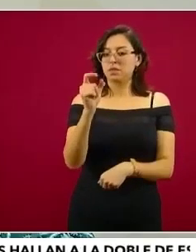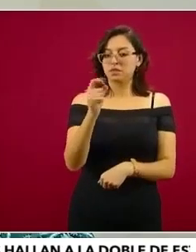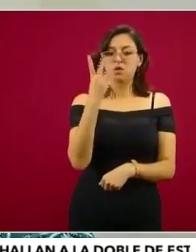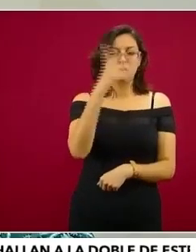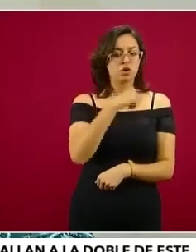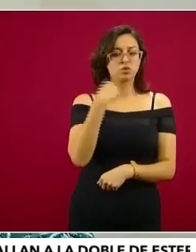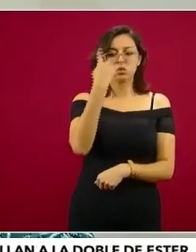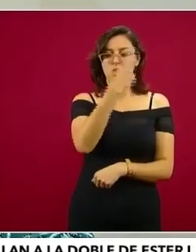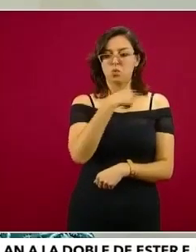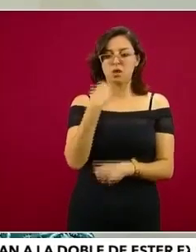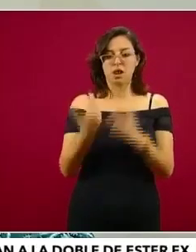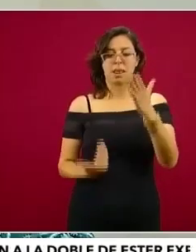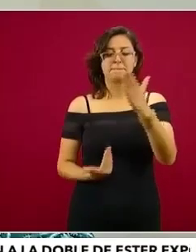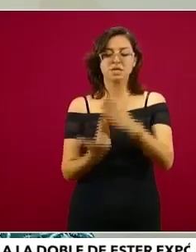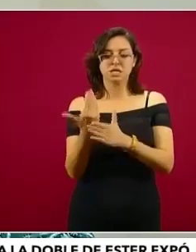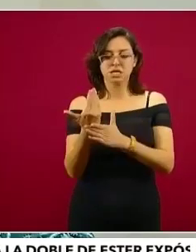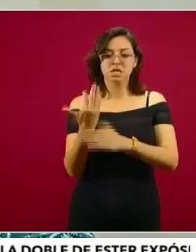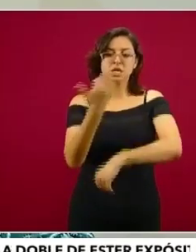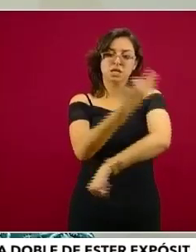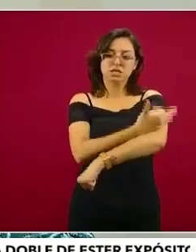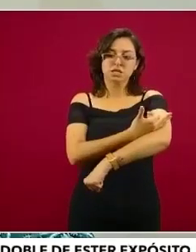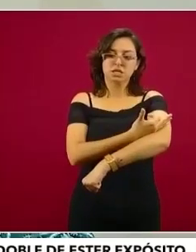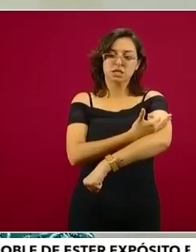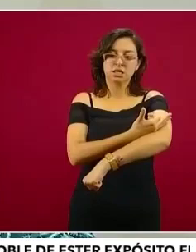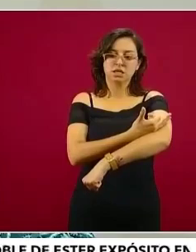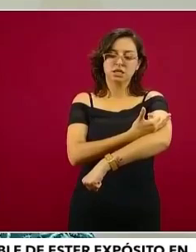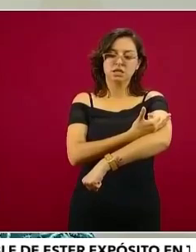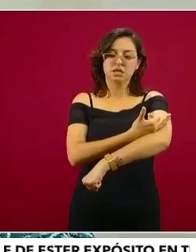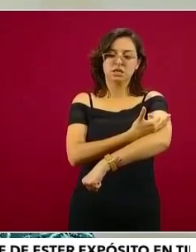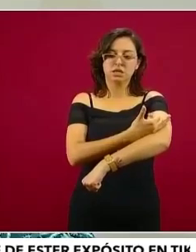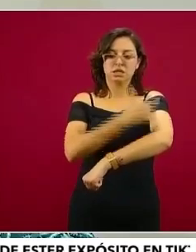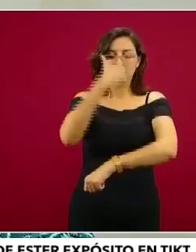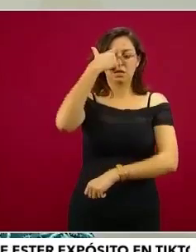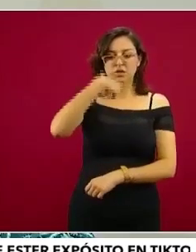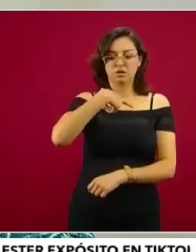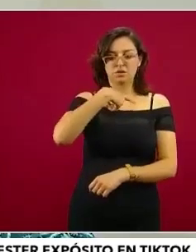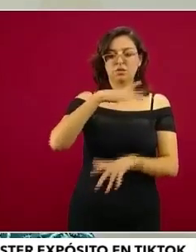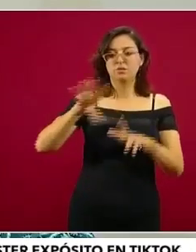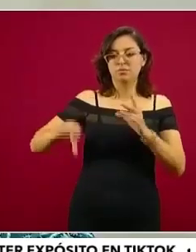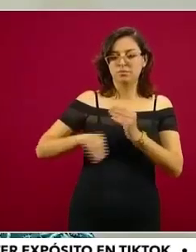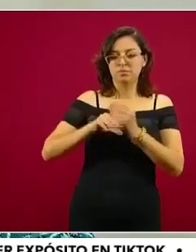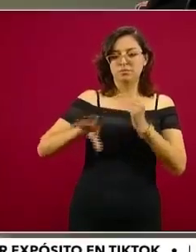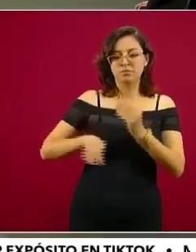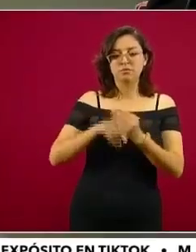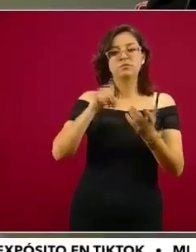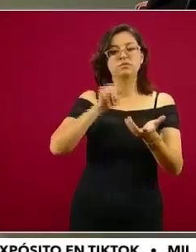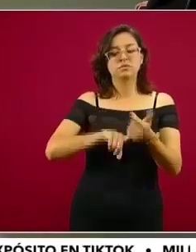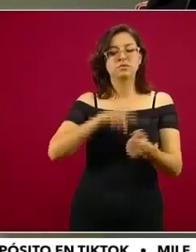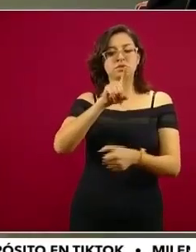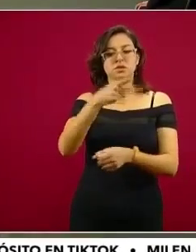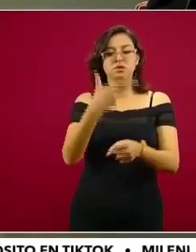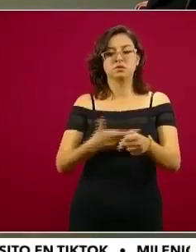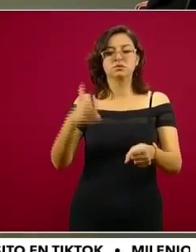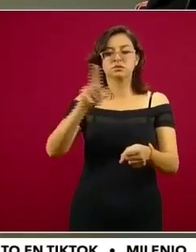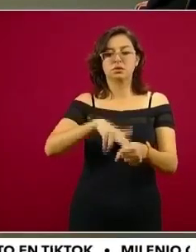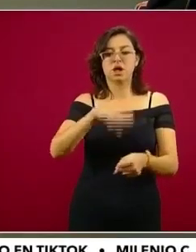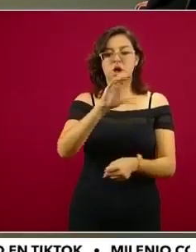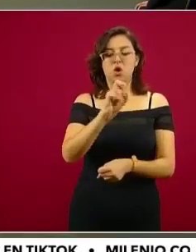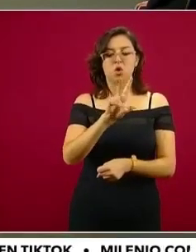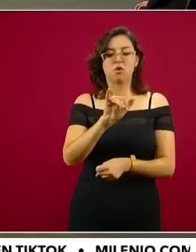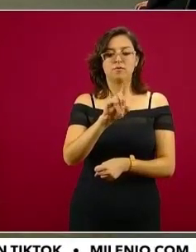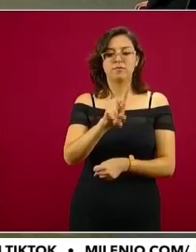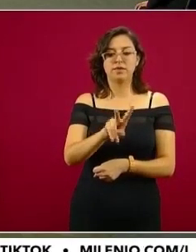horas completas, turno matutino, turno vespertino y jornadas acumuladas en los hospitales COVID-19. Entonces,